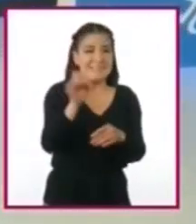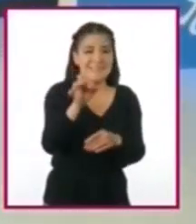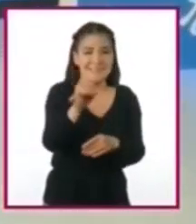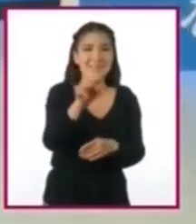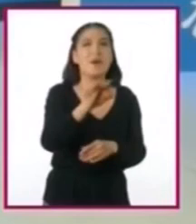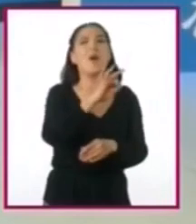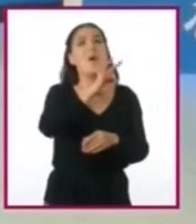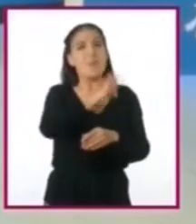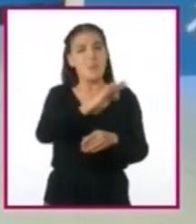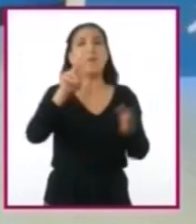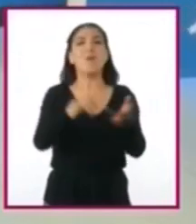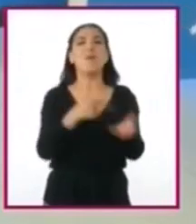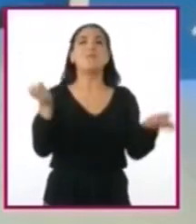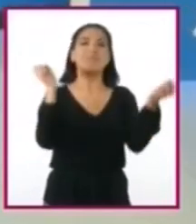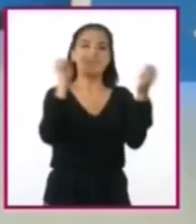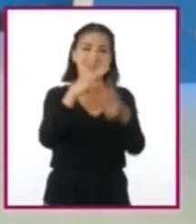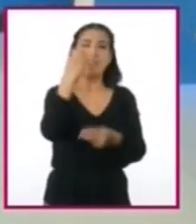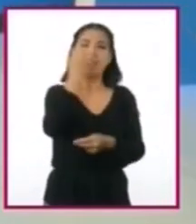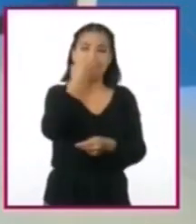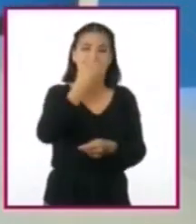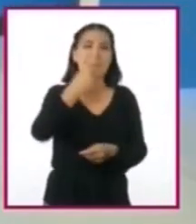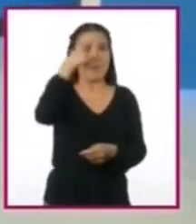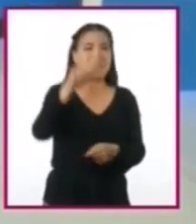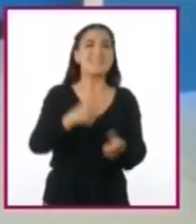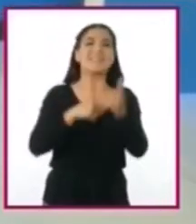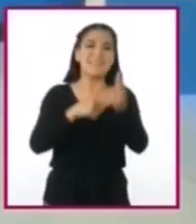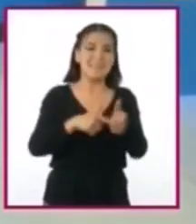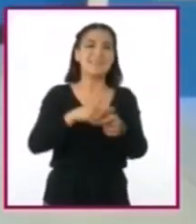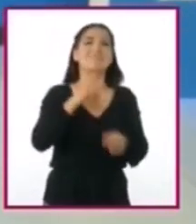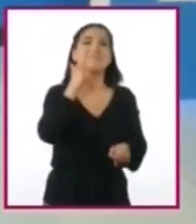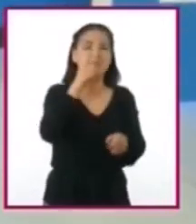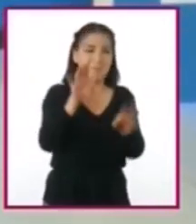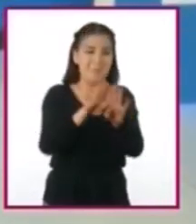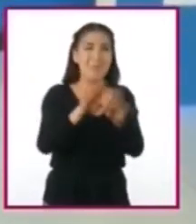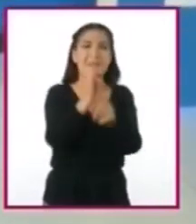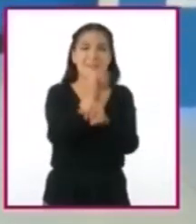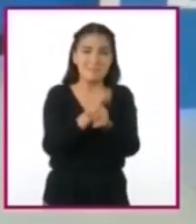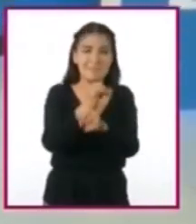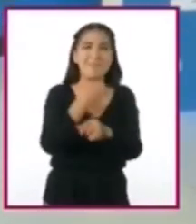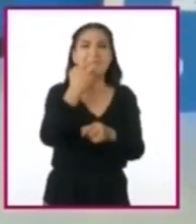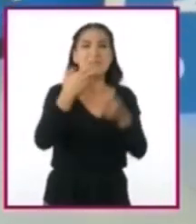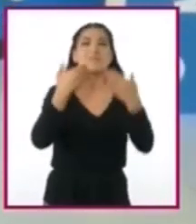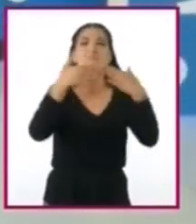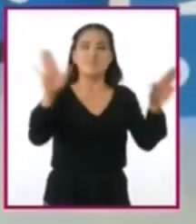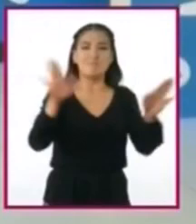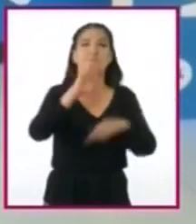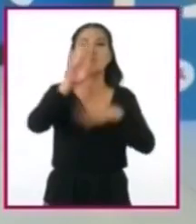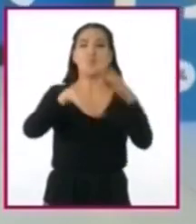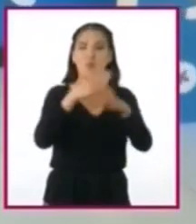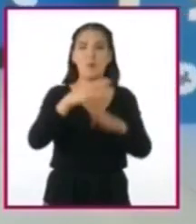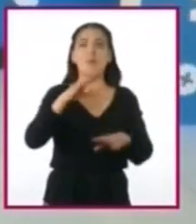nos volveremos a ver para continuar explorando y descubriendo aún más el mundo de las matemáticas.